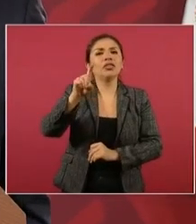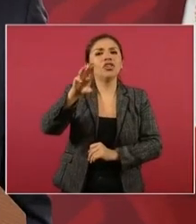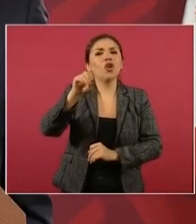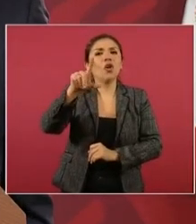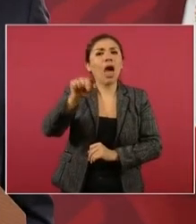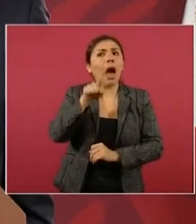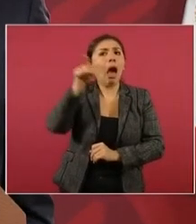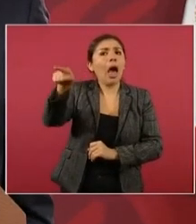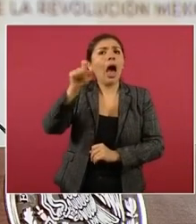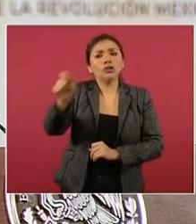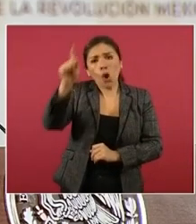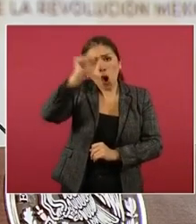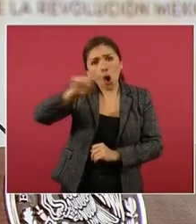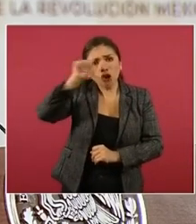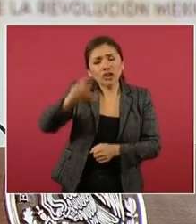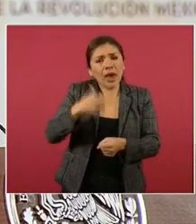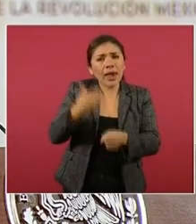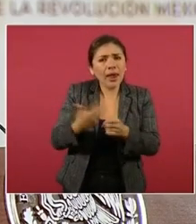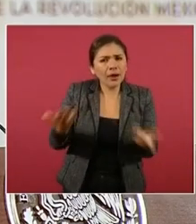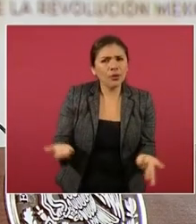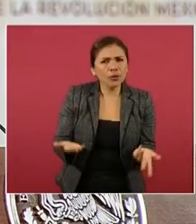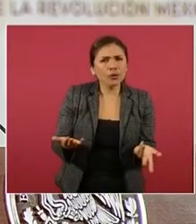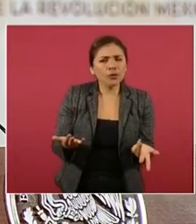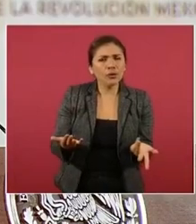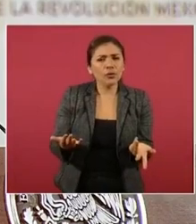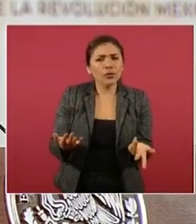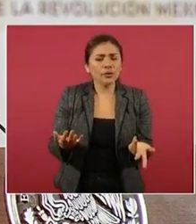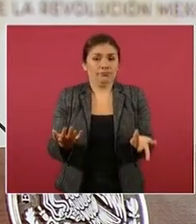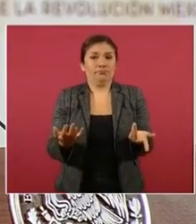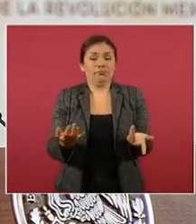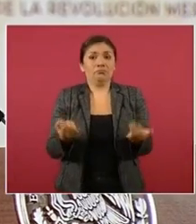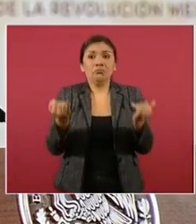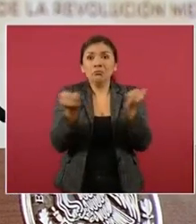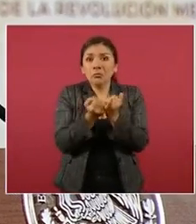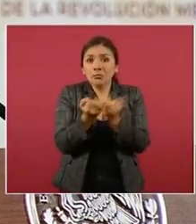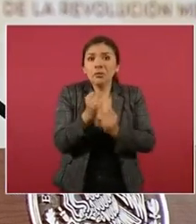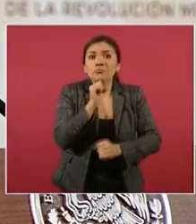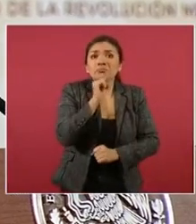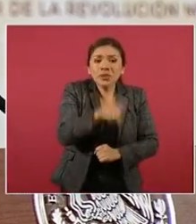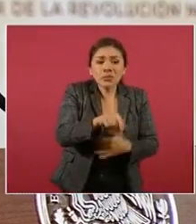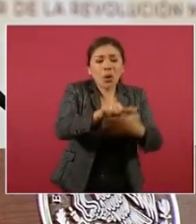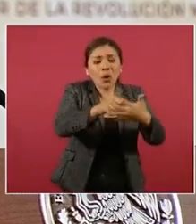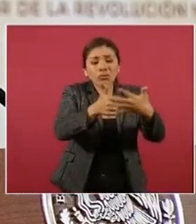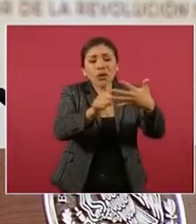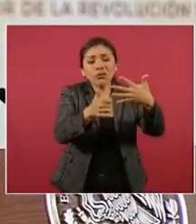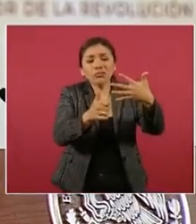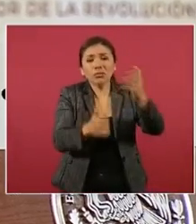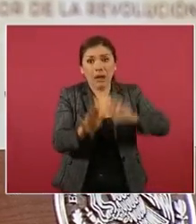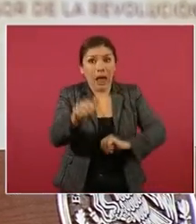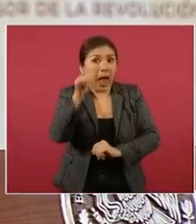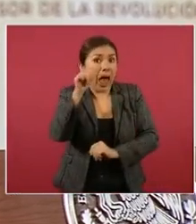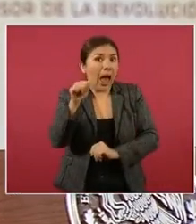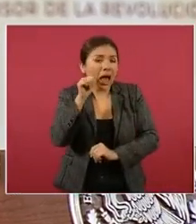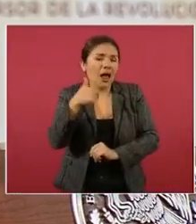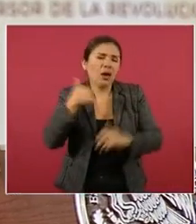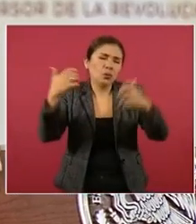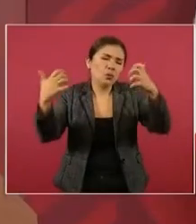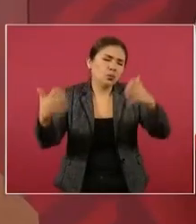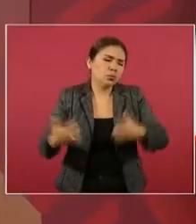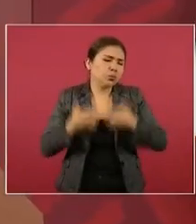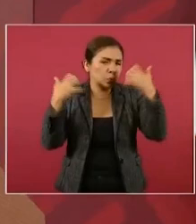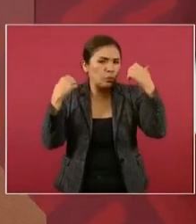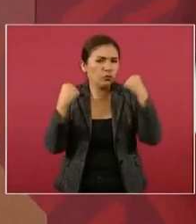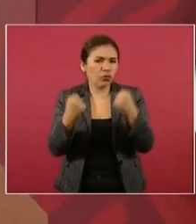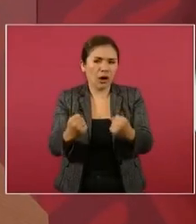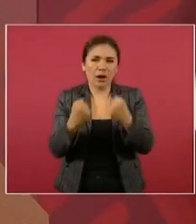no lo que reinaba antes, porque era la pensión, que era pues, prácticamente equivalente a un